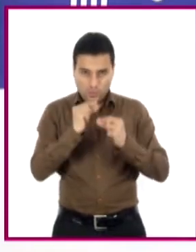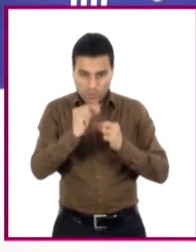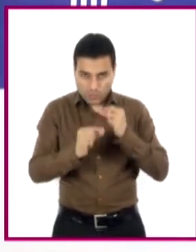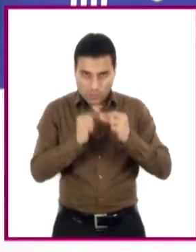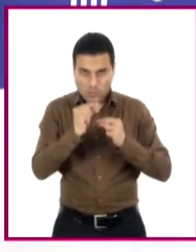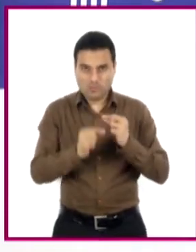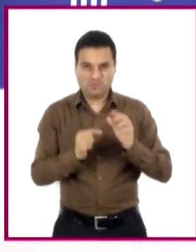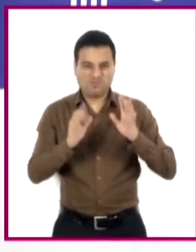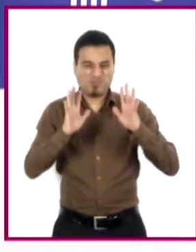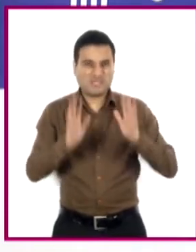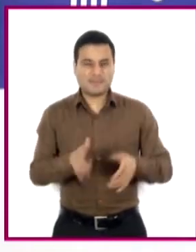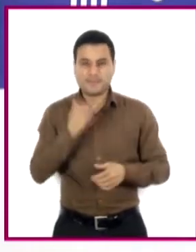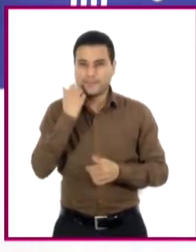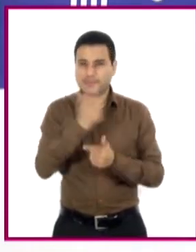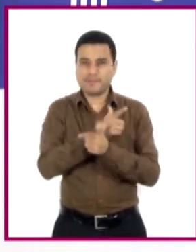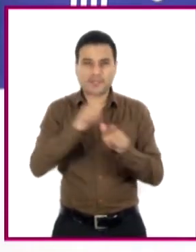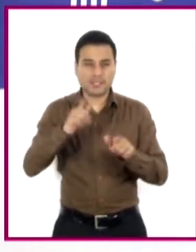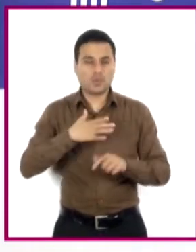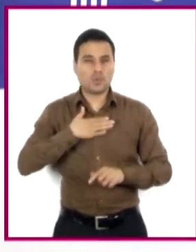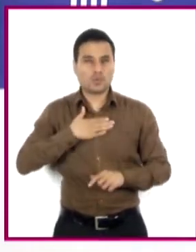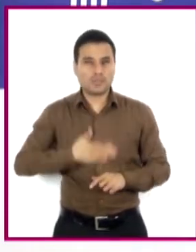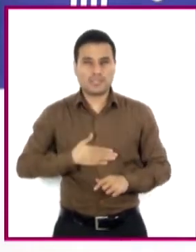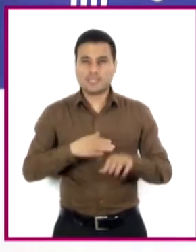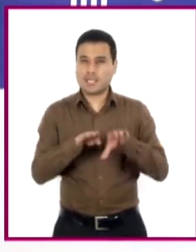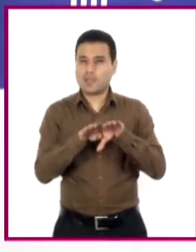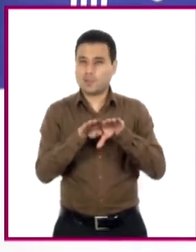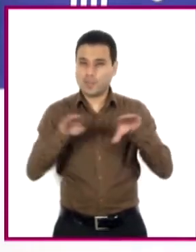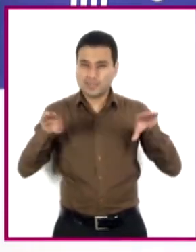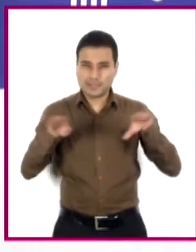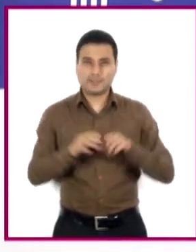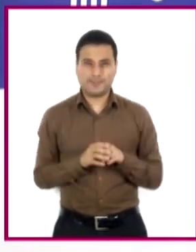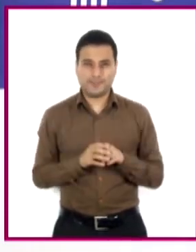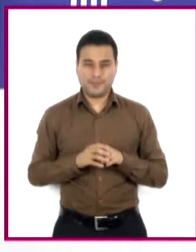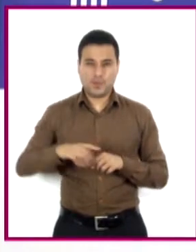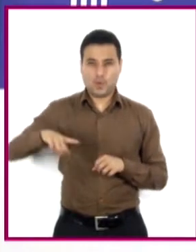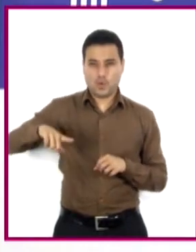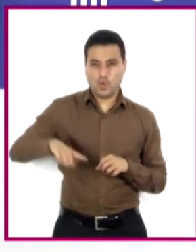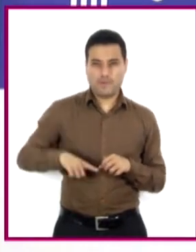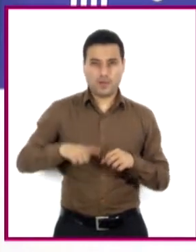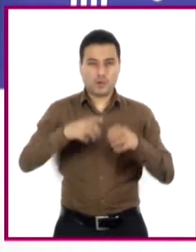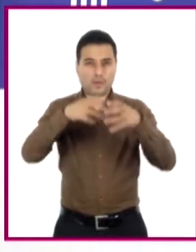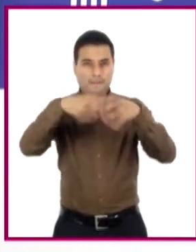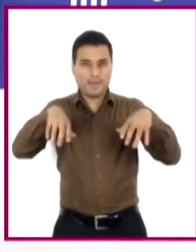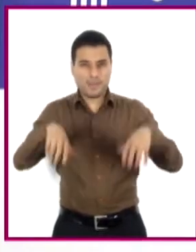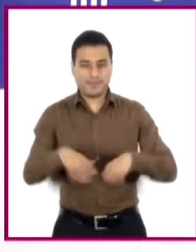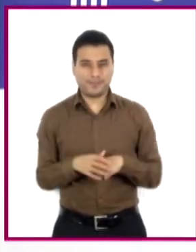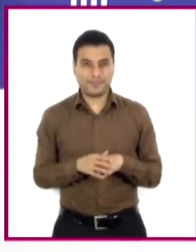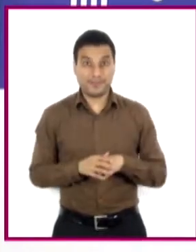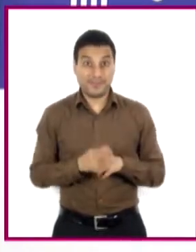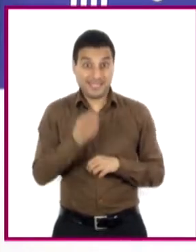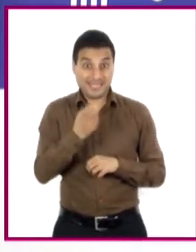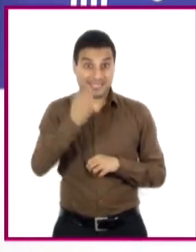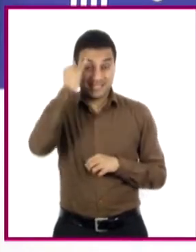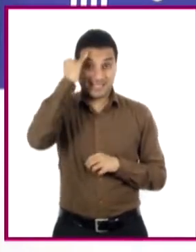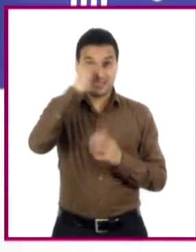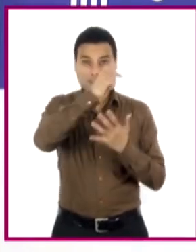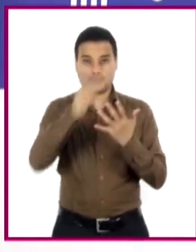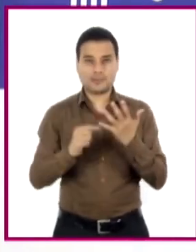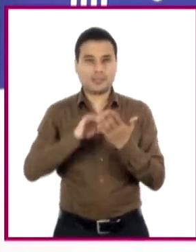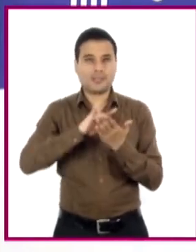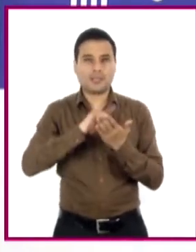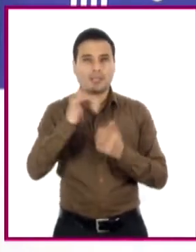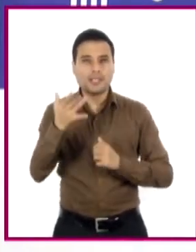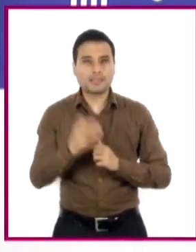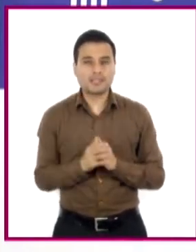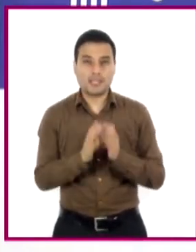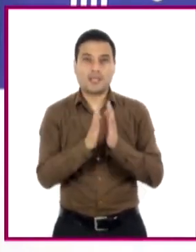libertad, justicia, igualdad o división de poderes, pero estas ideas llegaron a través de la lectura